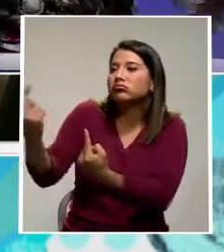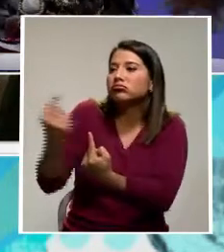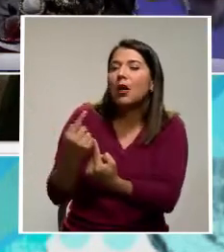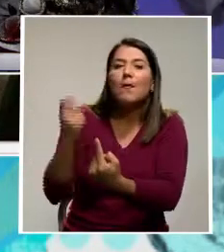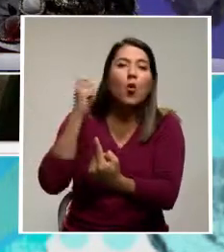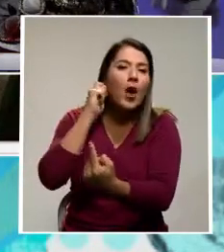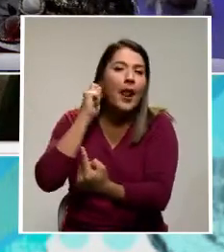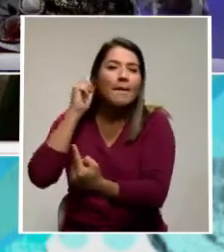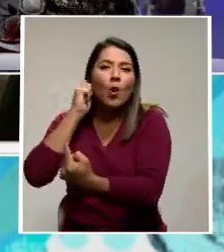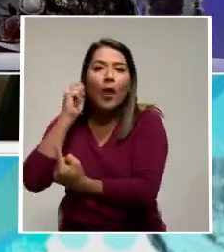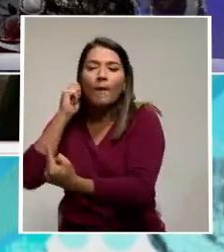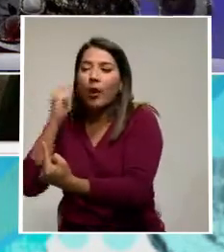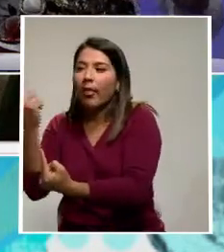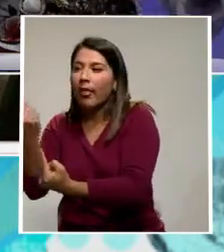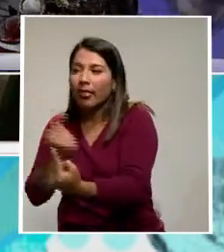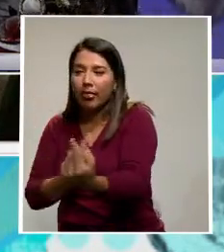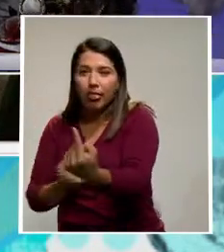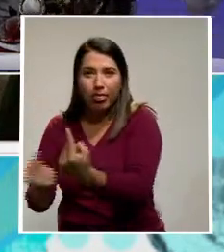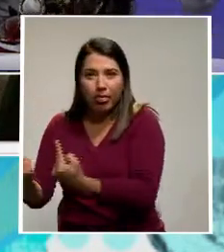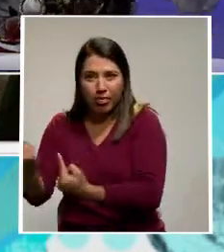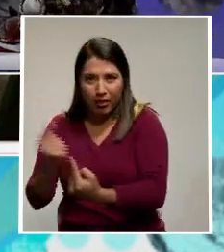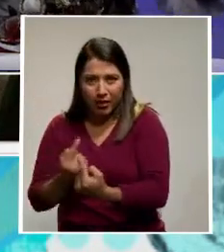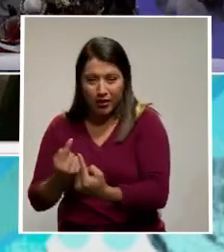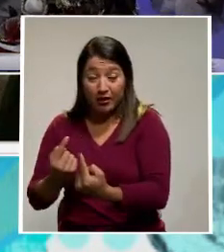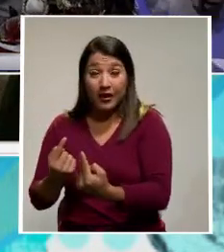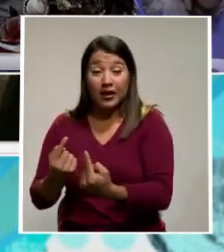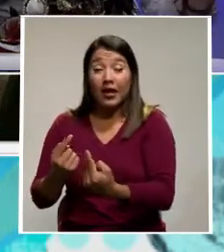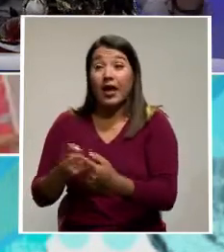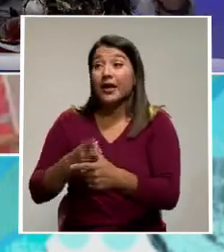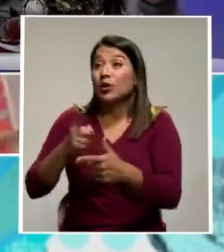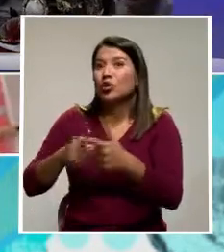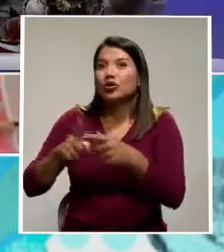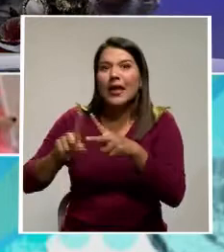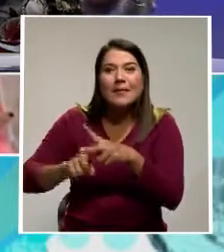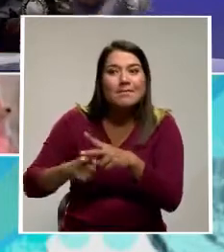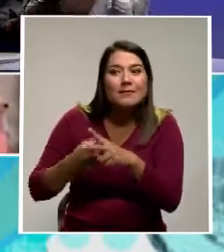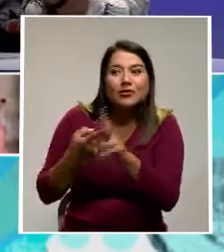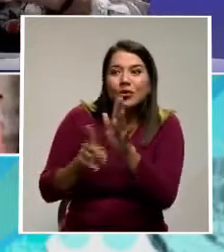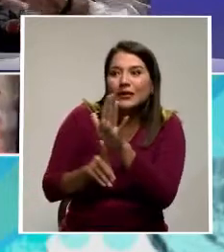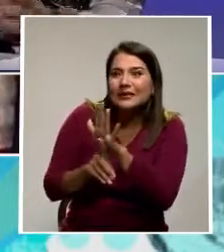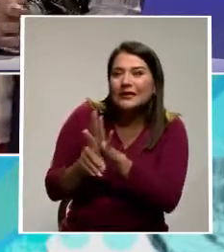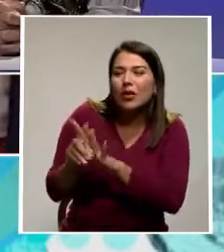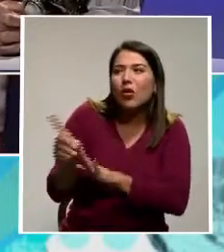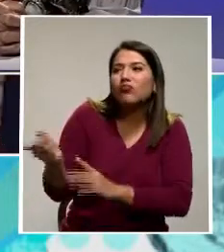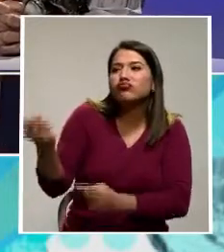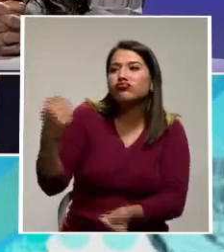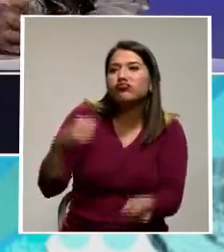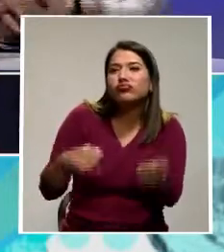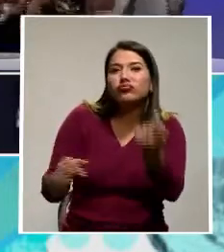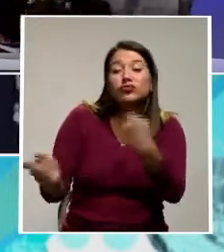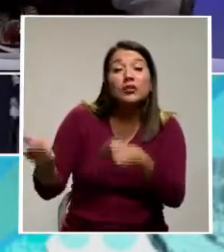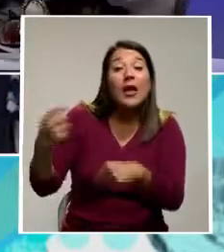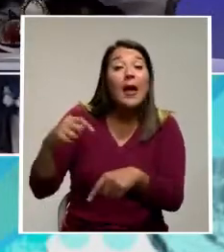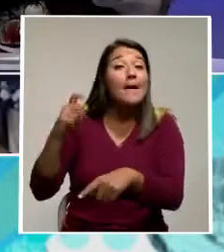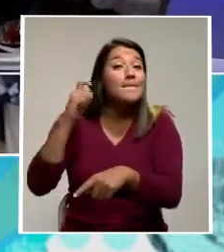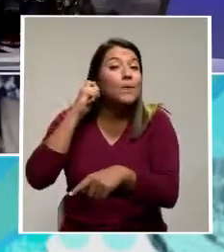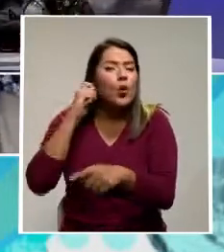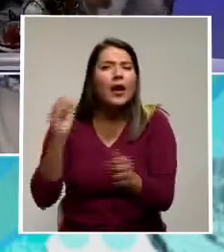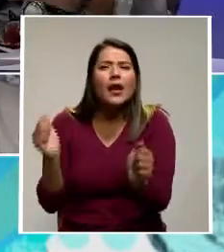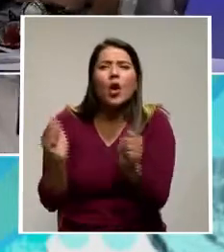la otra y empezó a suceder una gran concurrencia de mujeres con